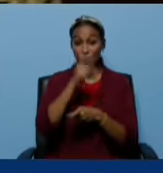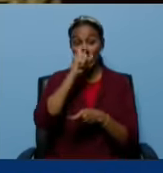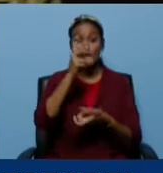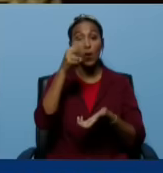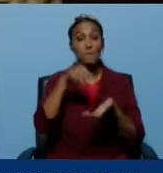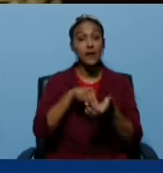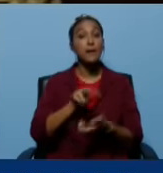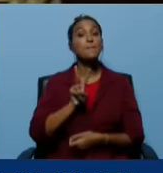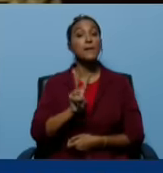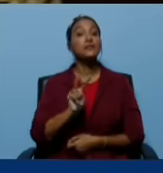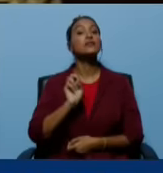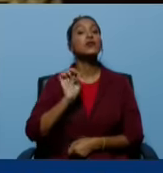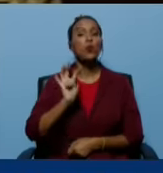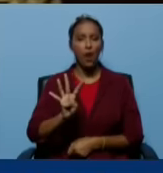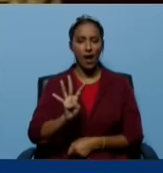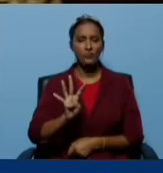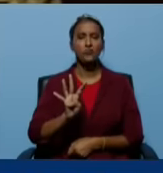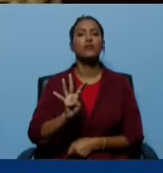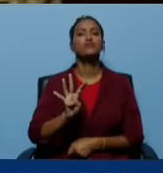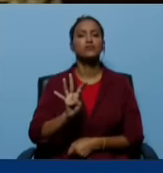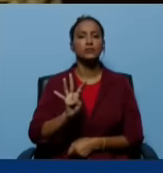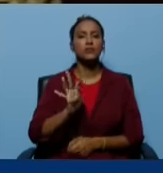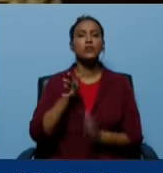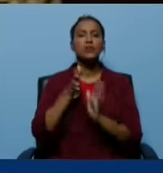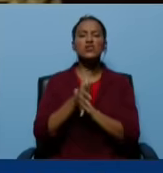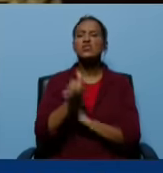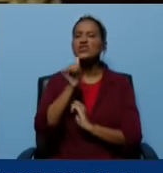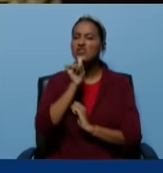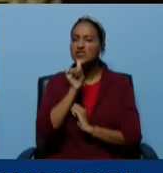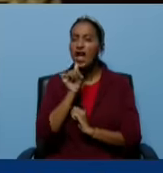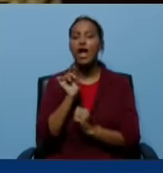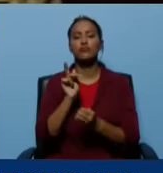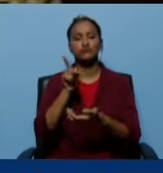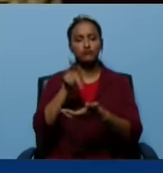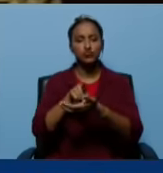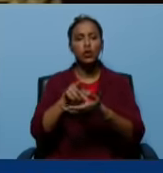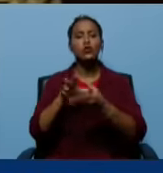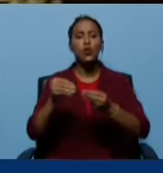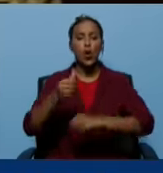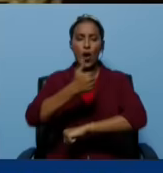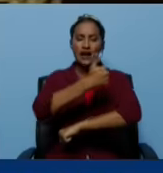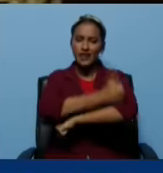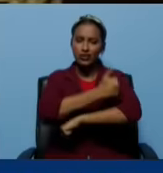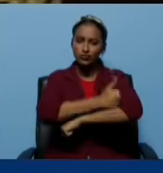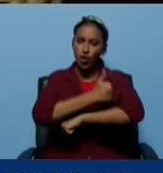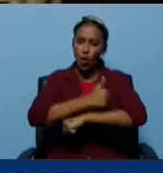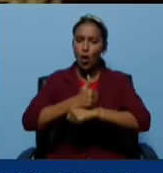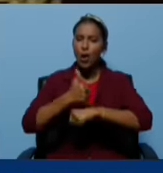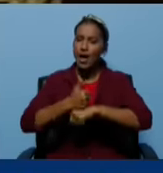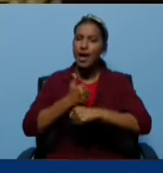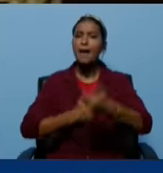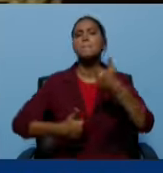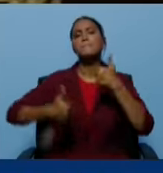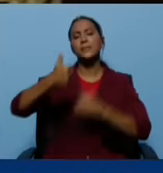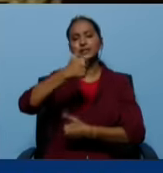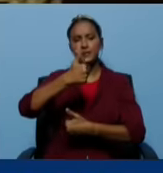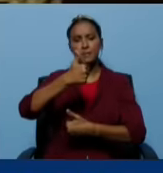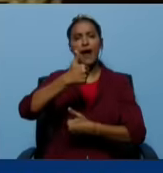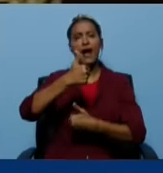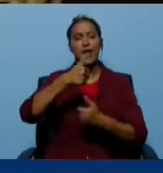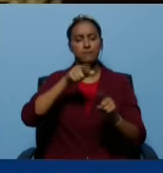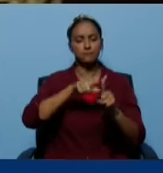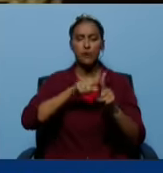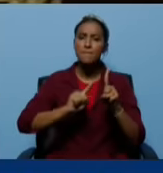2024, compareció con los rectores y rectoras principales, encabezados por su